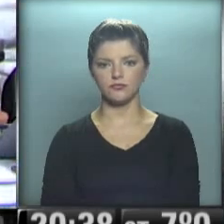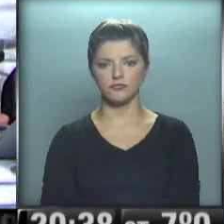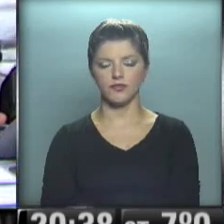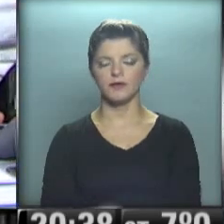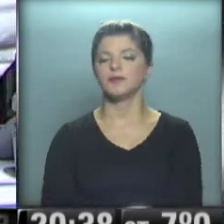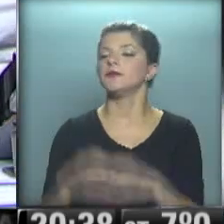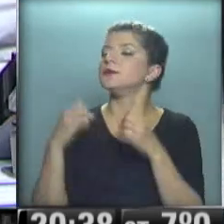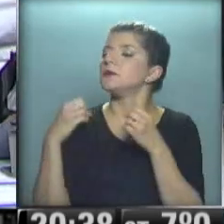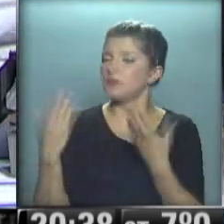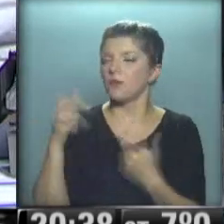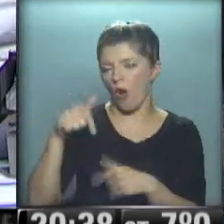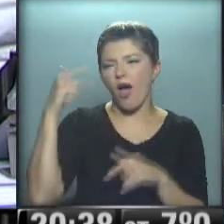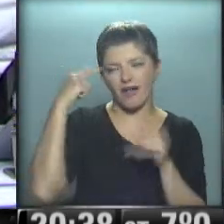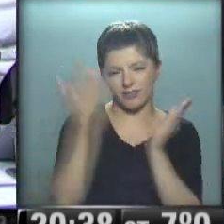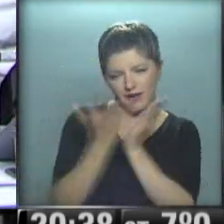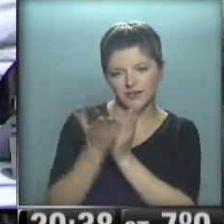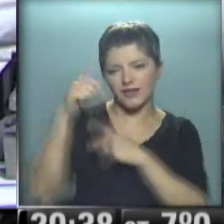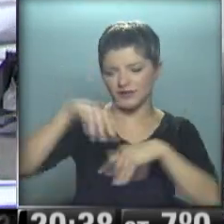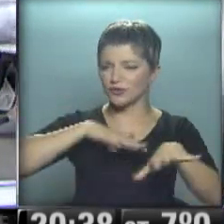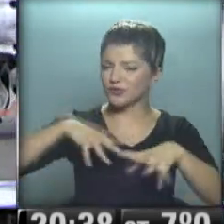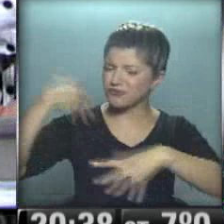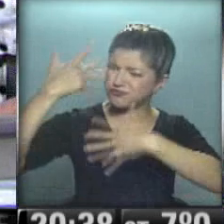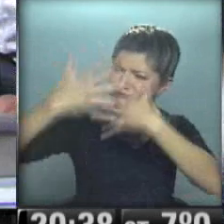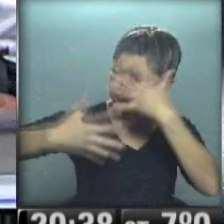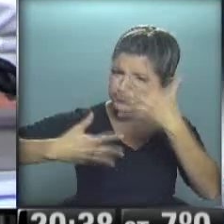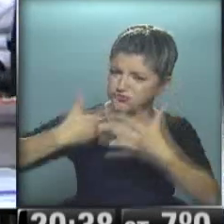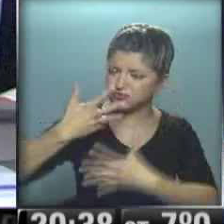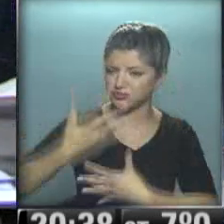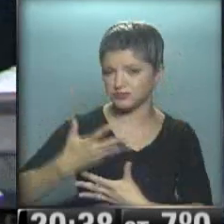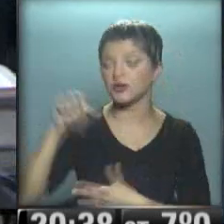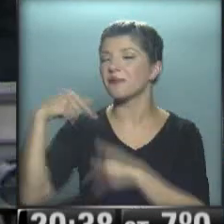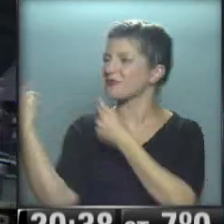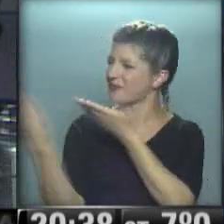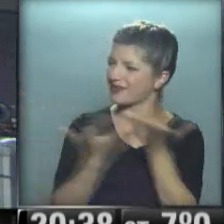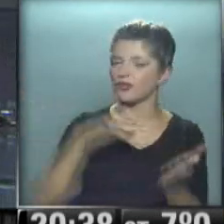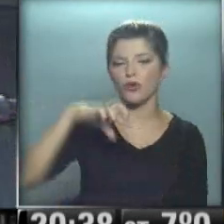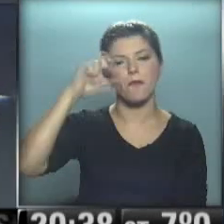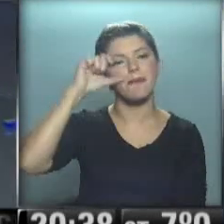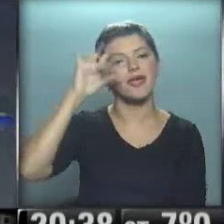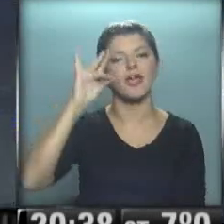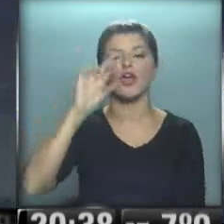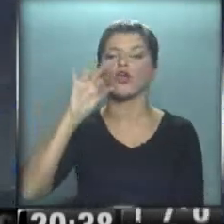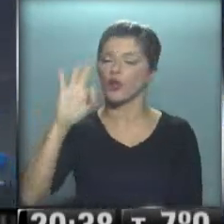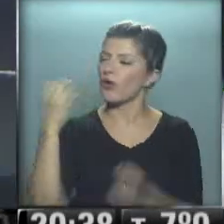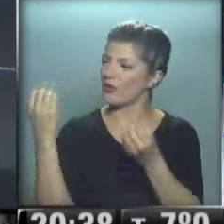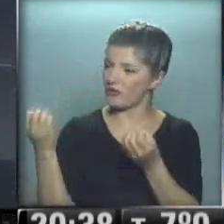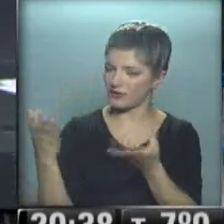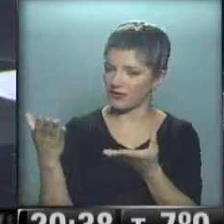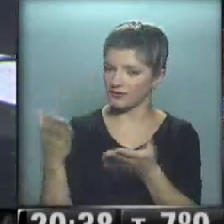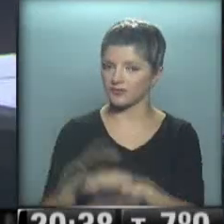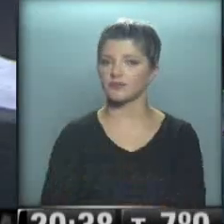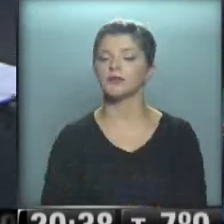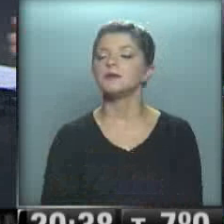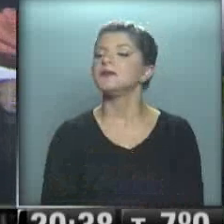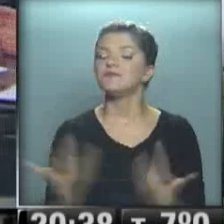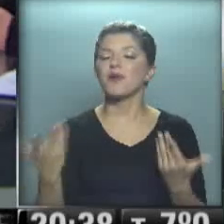Bien, bueno, vamos a analizar esta escalada de violencia en la zona. Le damos la bienvenida a Pedro Rieger. Hola, Pedro, ¿qué tal? Pedro,